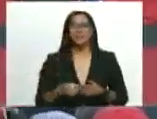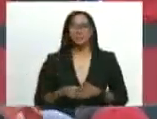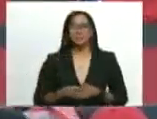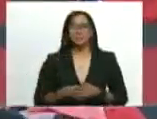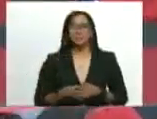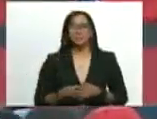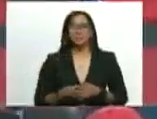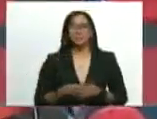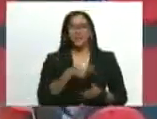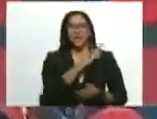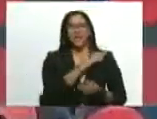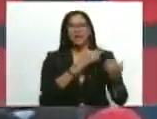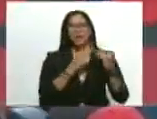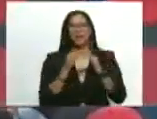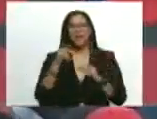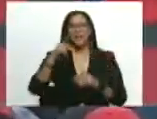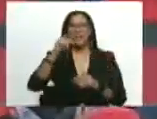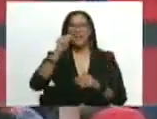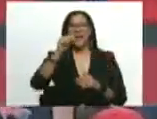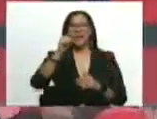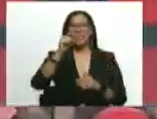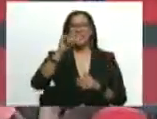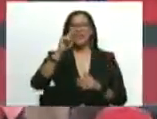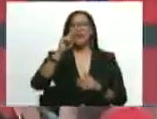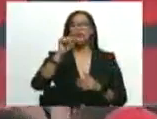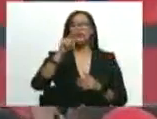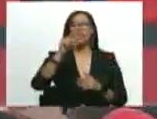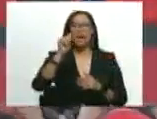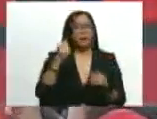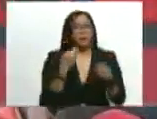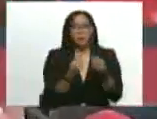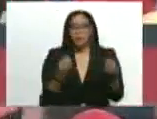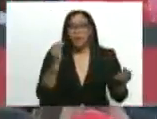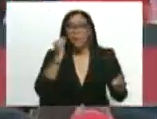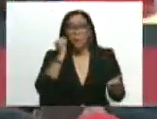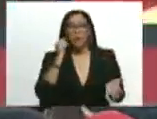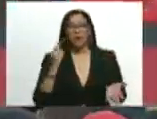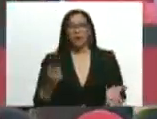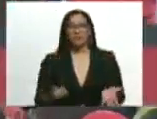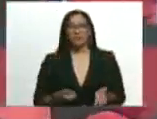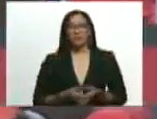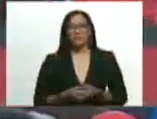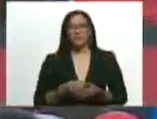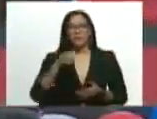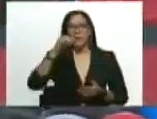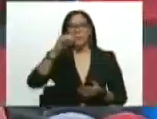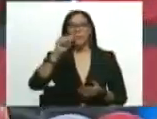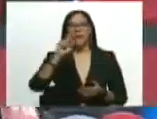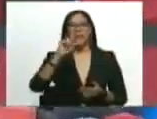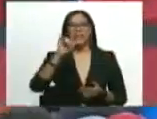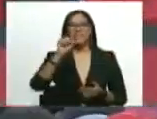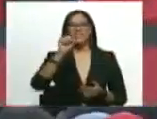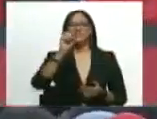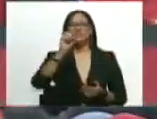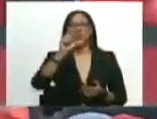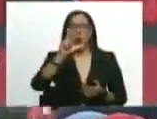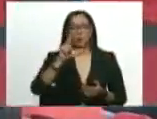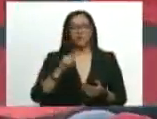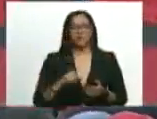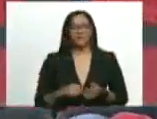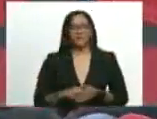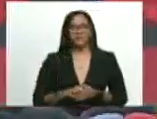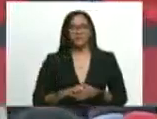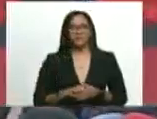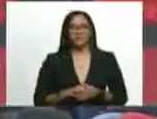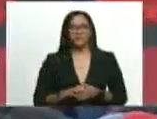jefe de comunidad katiuska Sánchez Mira una mujer Marisol lobos jefe de comunidad